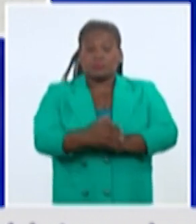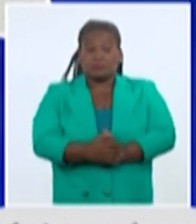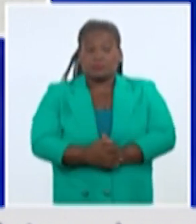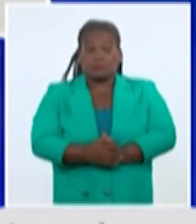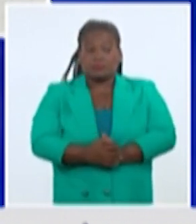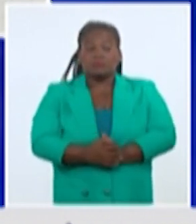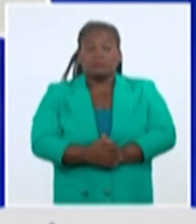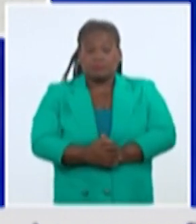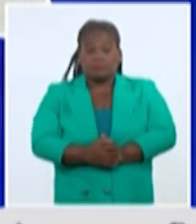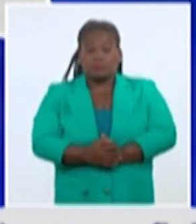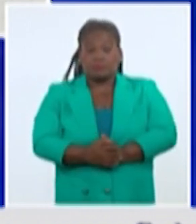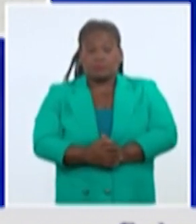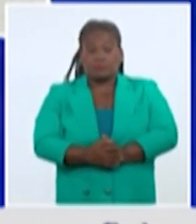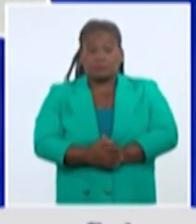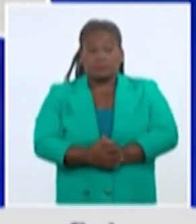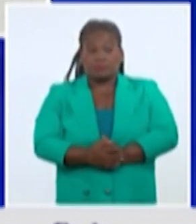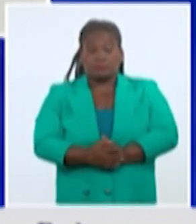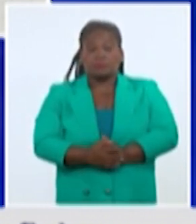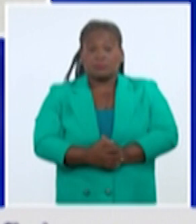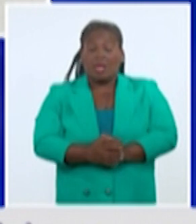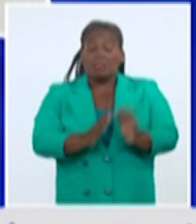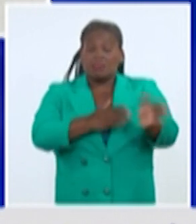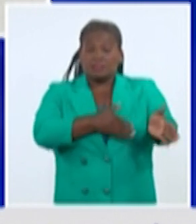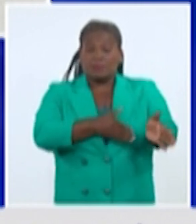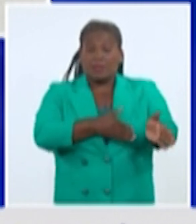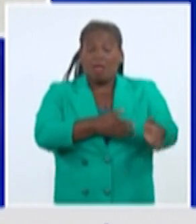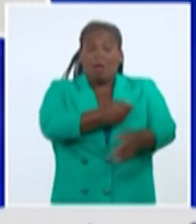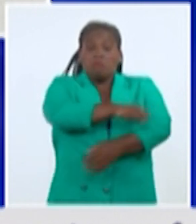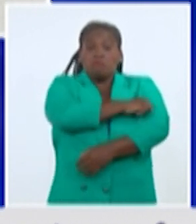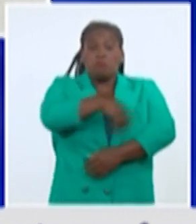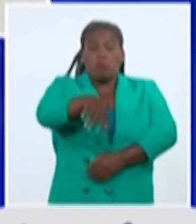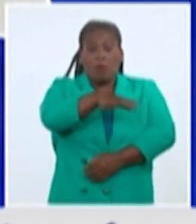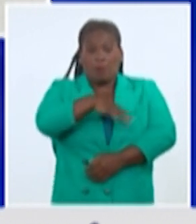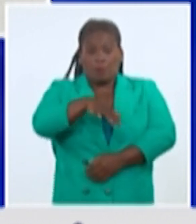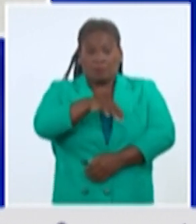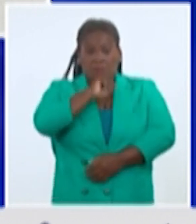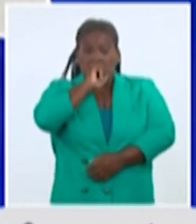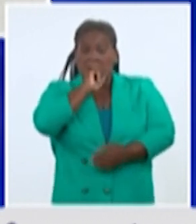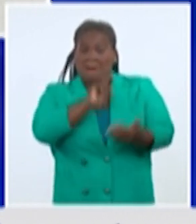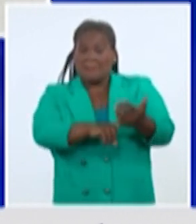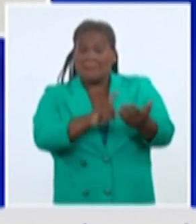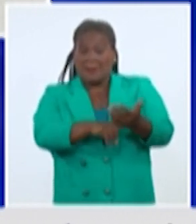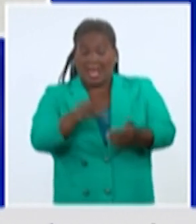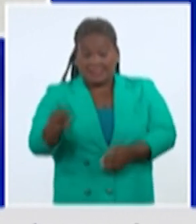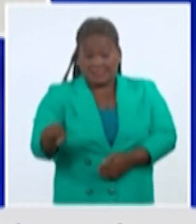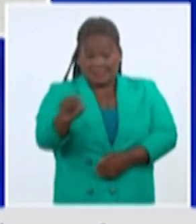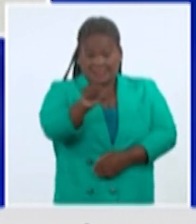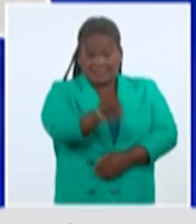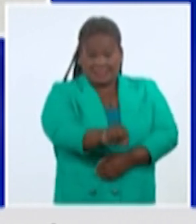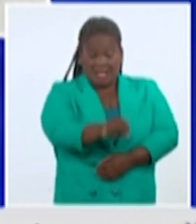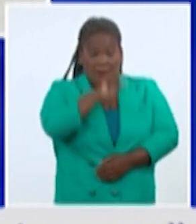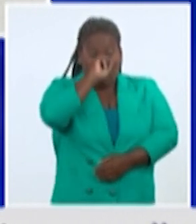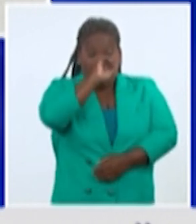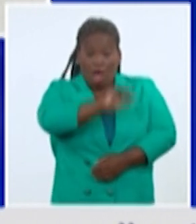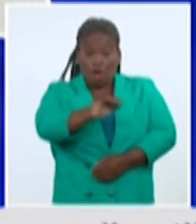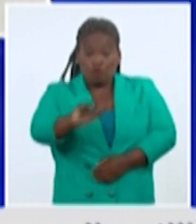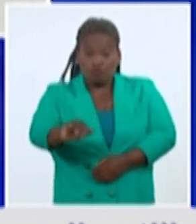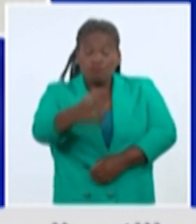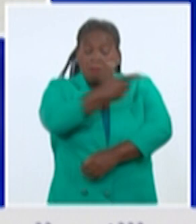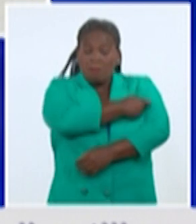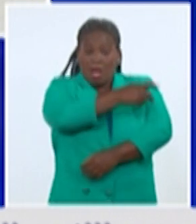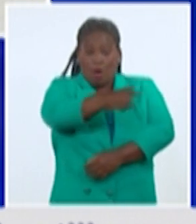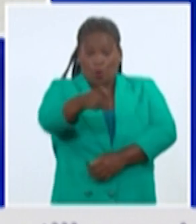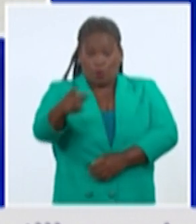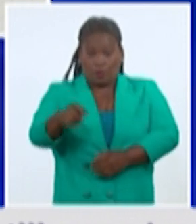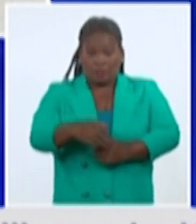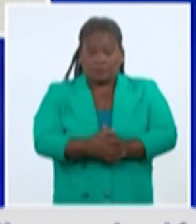convocatoria y una alta disciplina en nuestra población y sobre todo en los padres, que son los que llevan nuestros niños a vacunar. Y bueno, en este